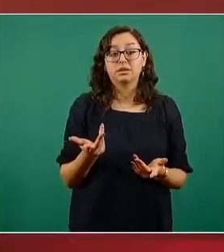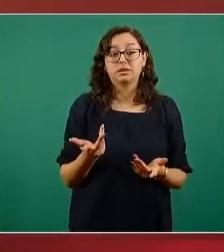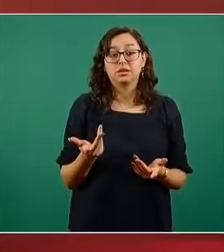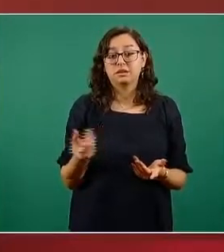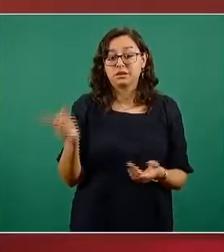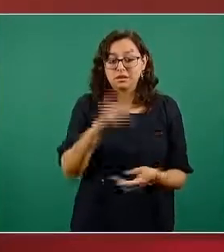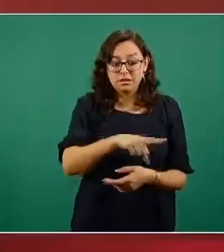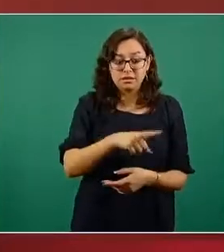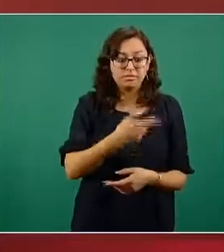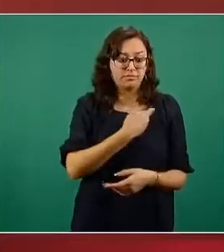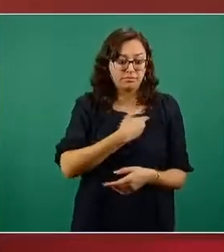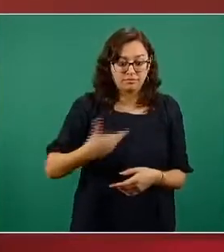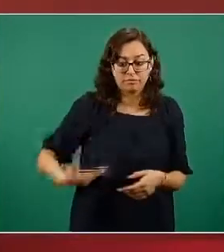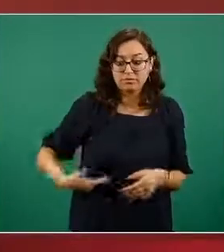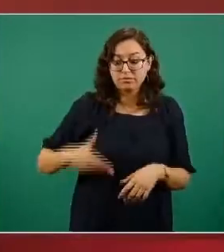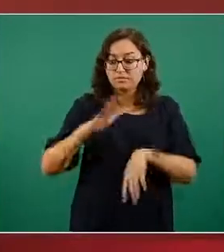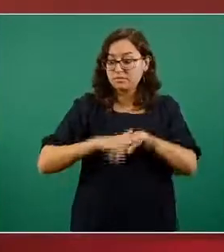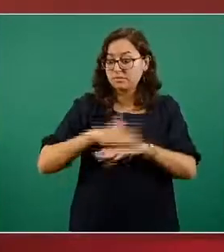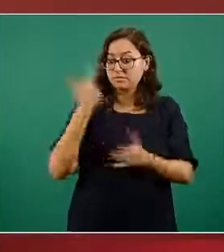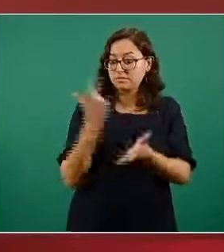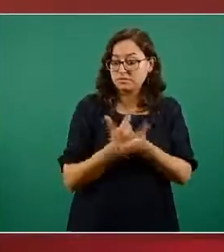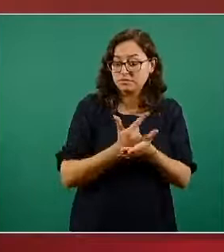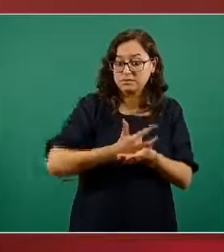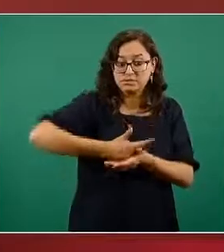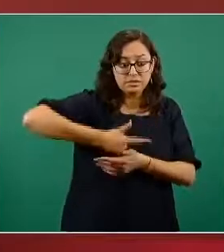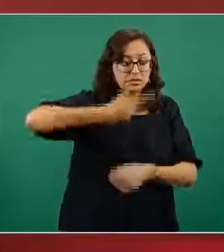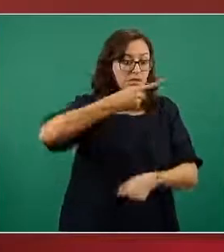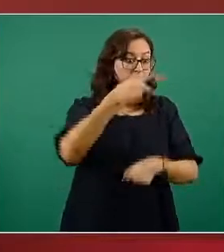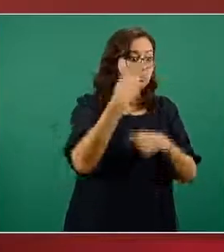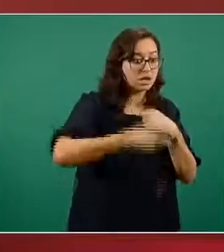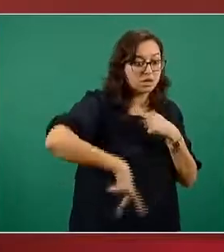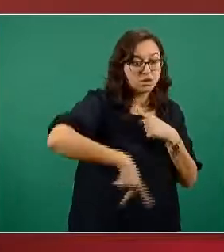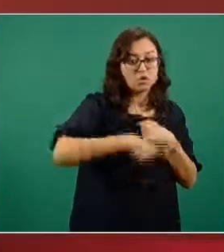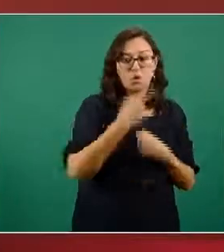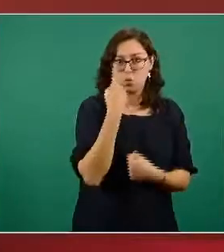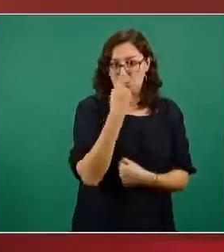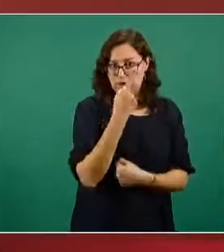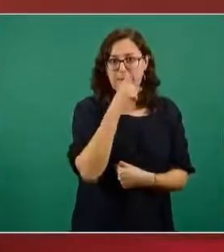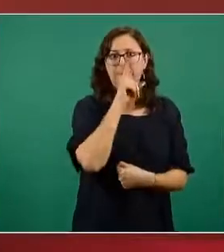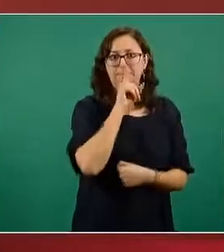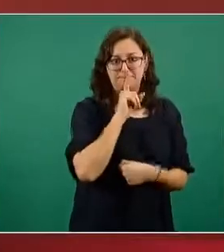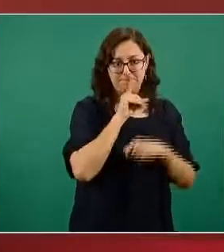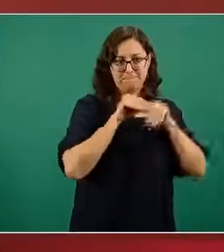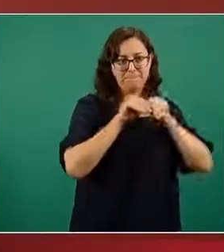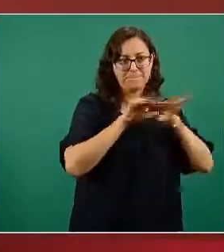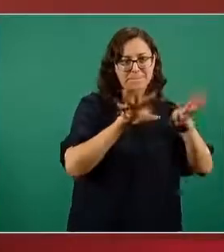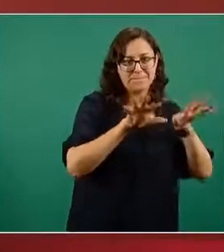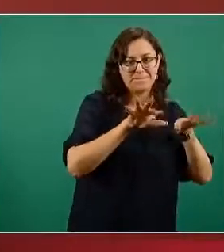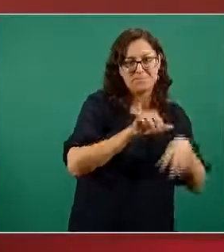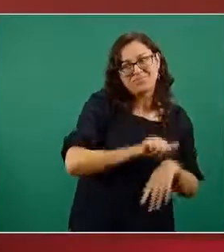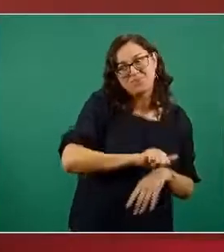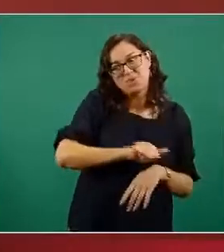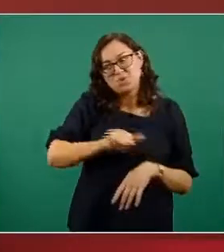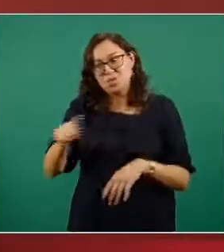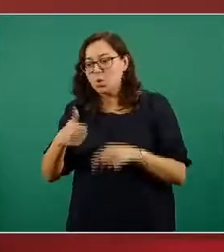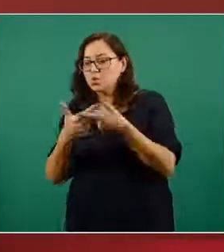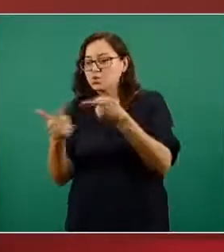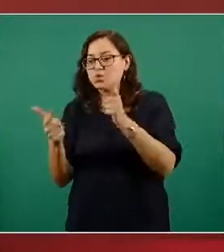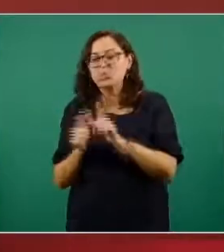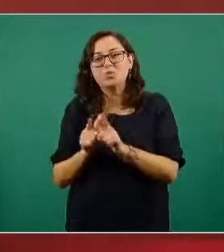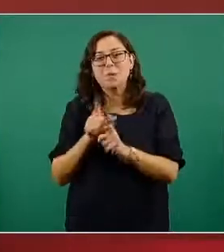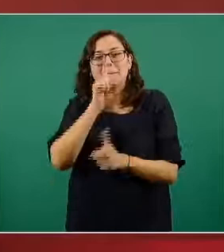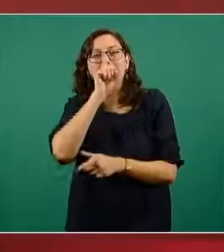el presidente podría tener algún daño más grande también estaba acompañada de esta idea por otro segmento de que